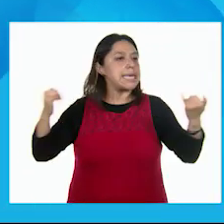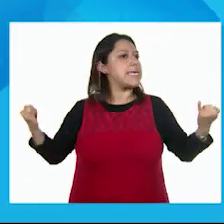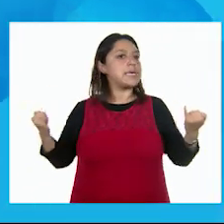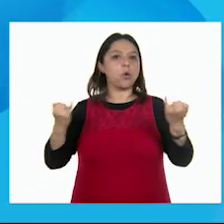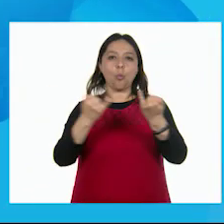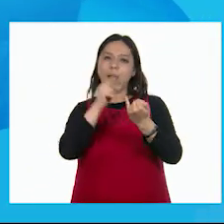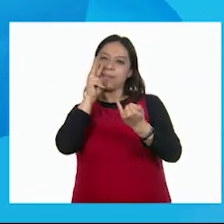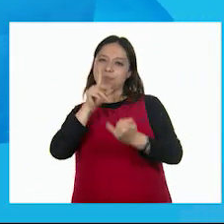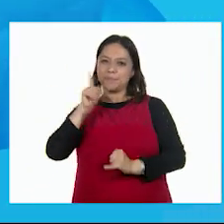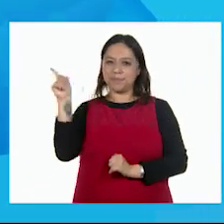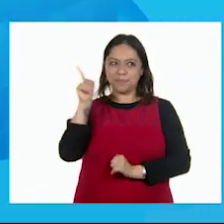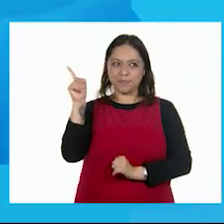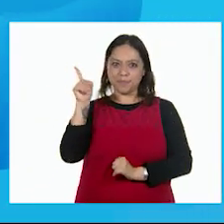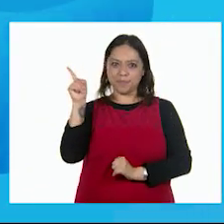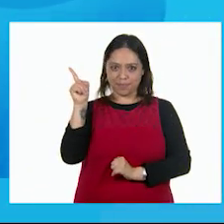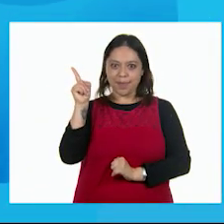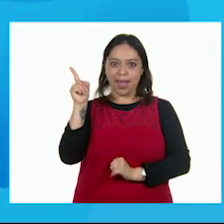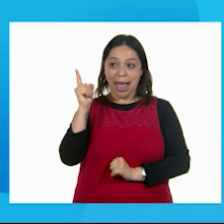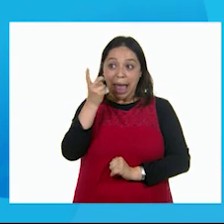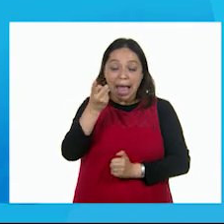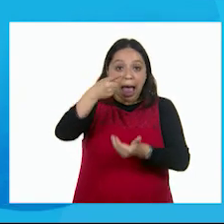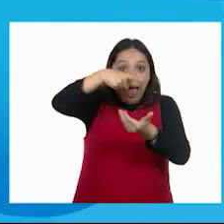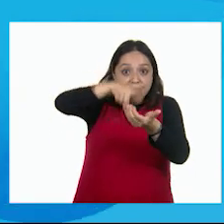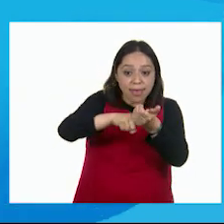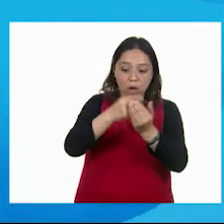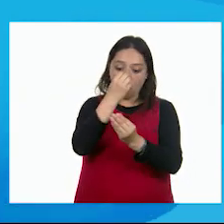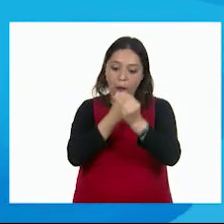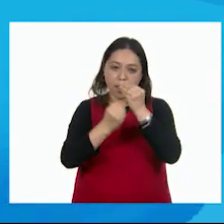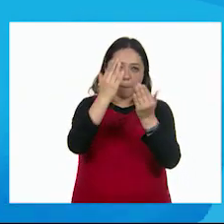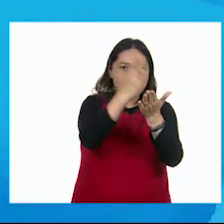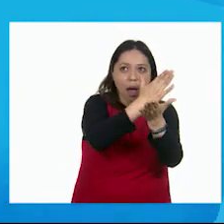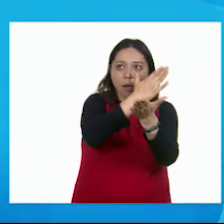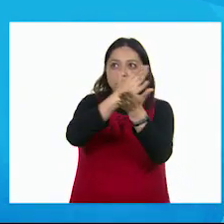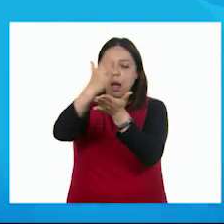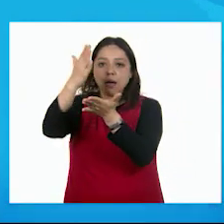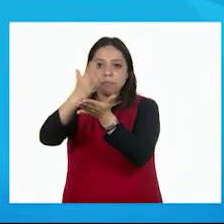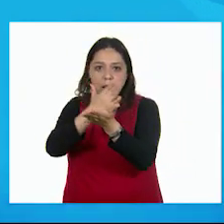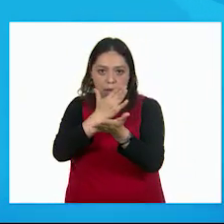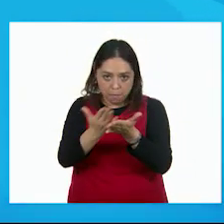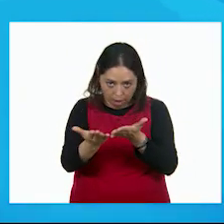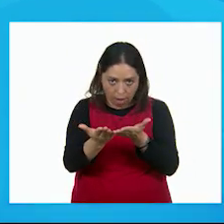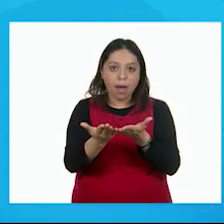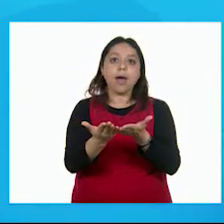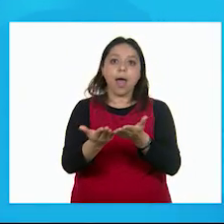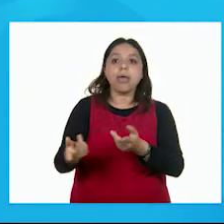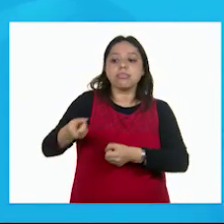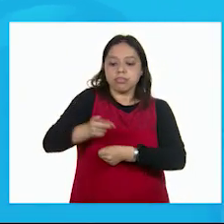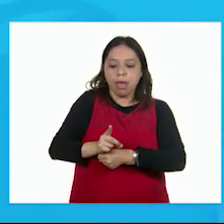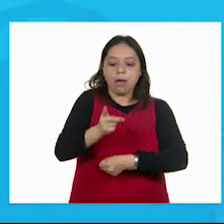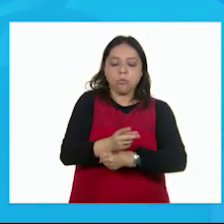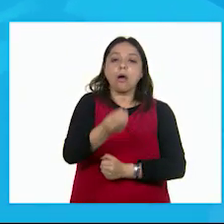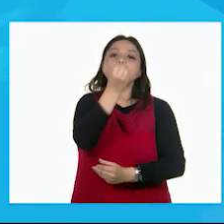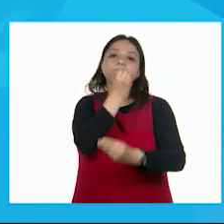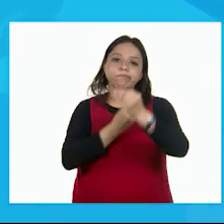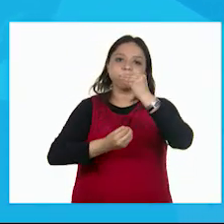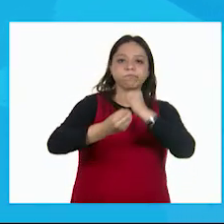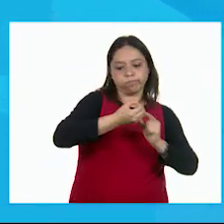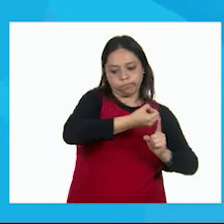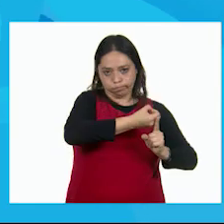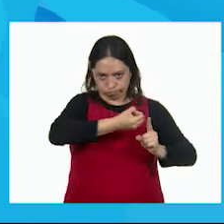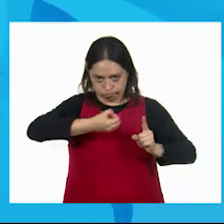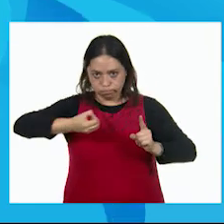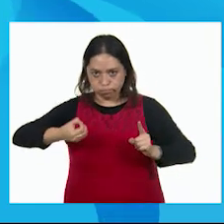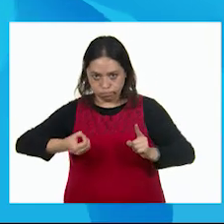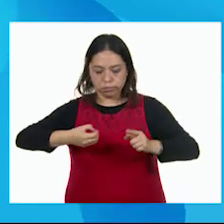pantalla de todos los alimentos que ya hemos logrado clasificar y que también debemos incluir en nuestra dieta. Muy bien,